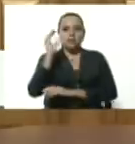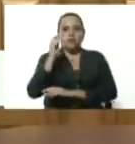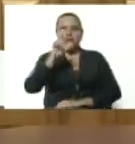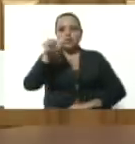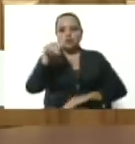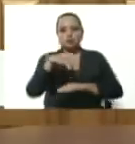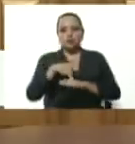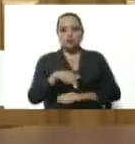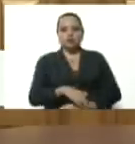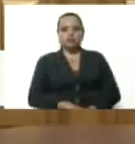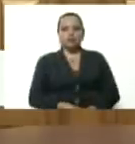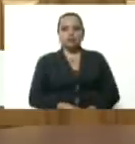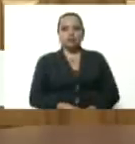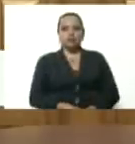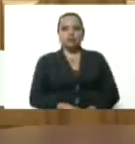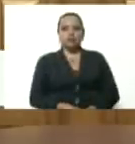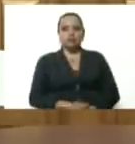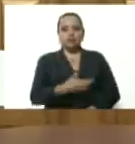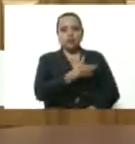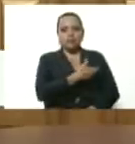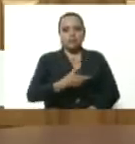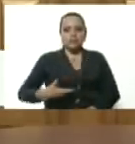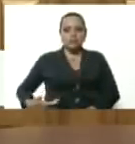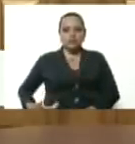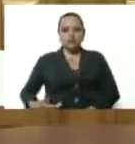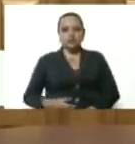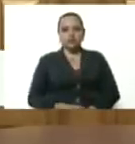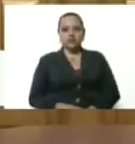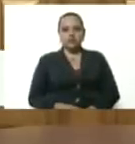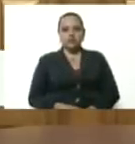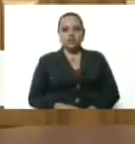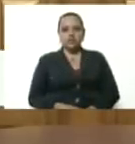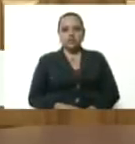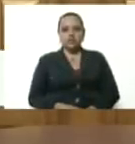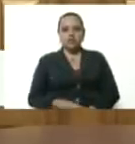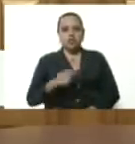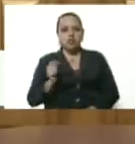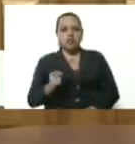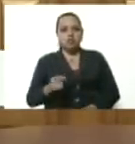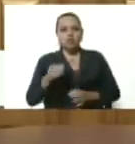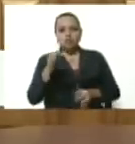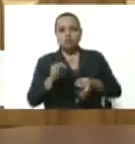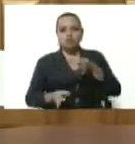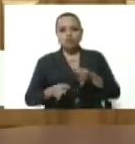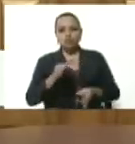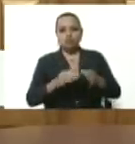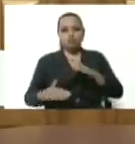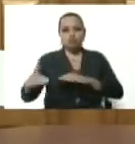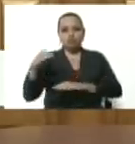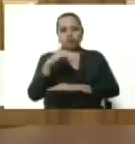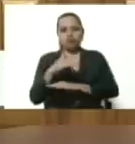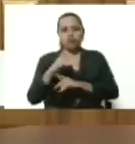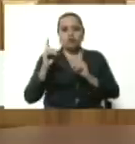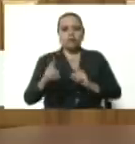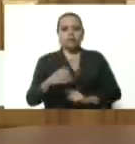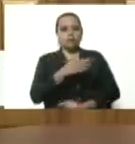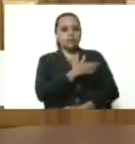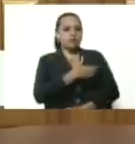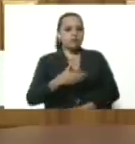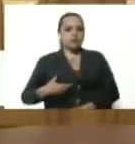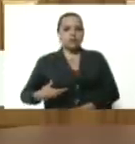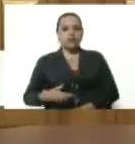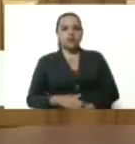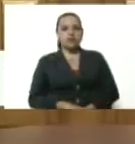Nacional y el presidente del Tribunal Supremo de Justicia, así como el presidente de